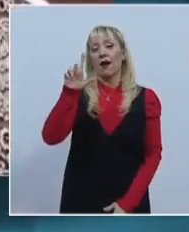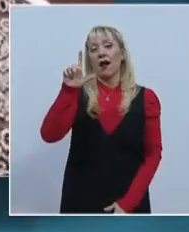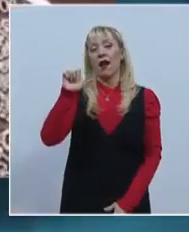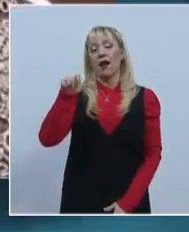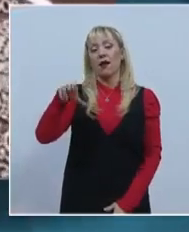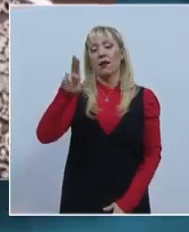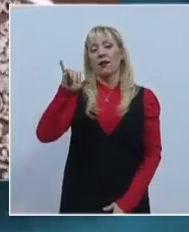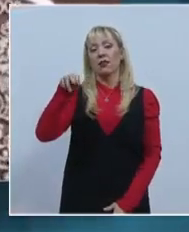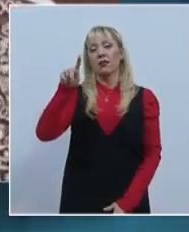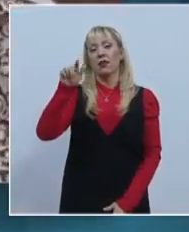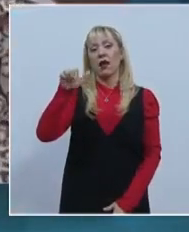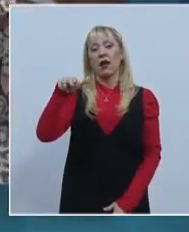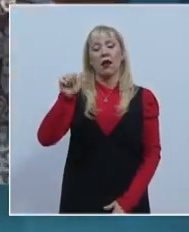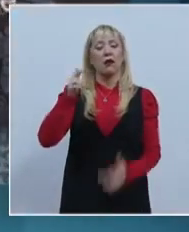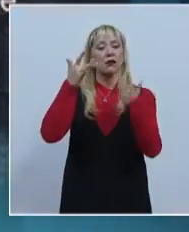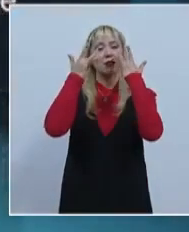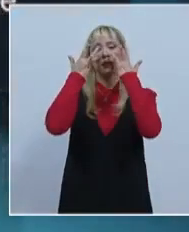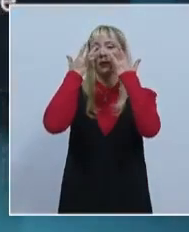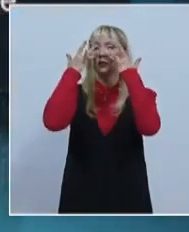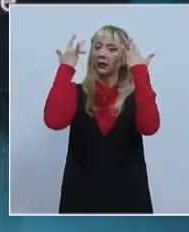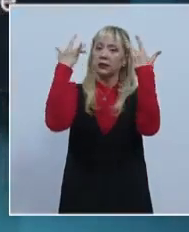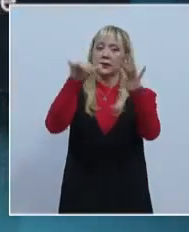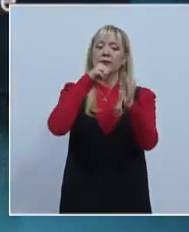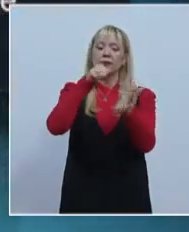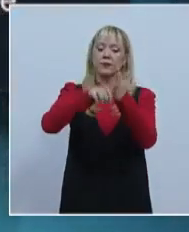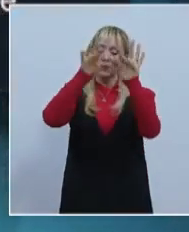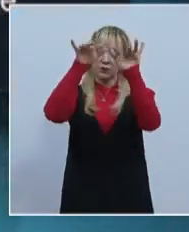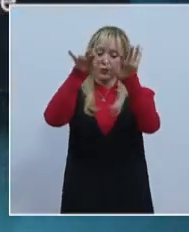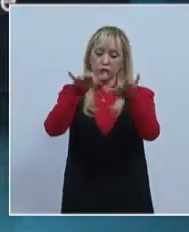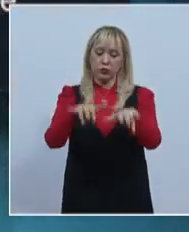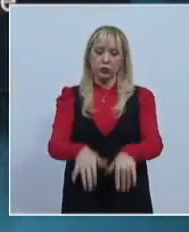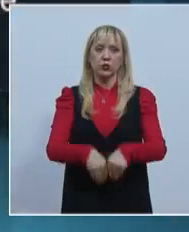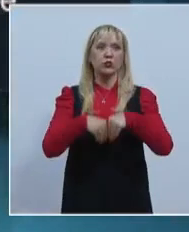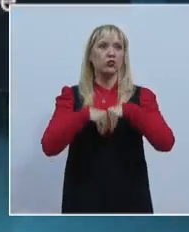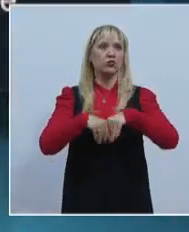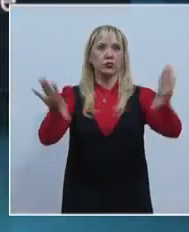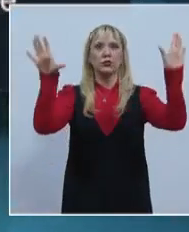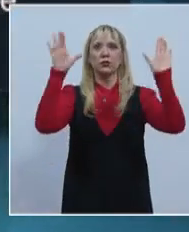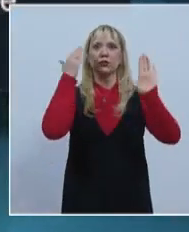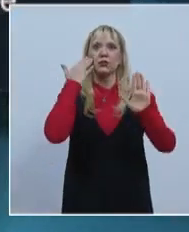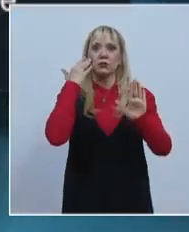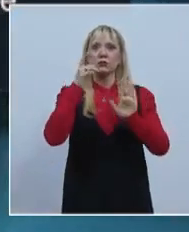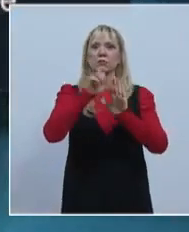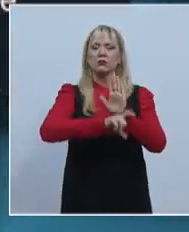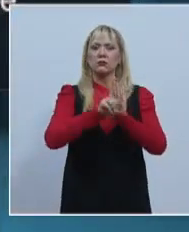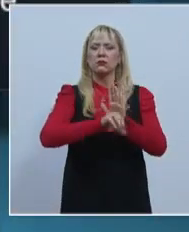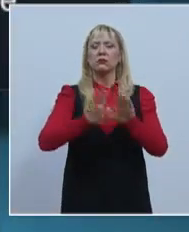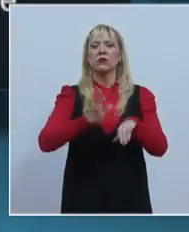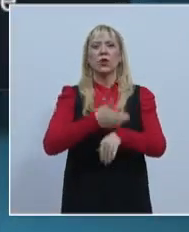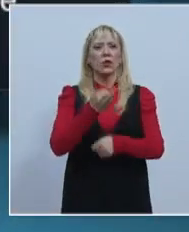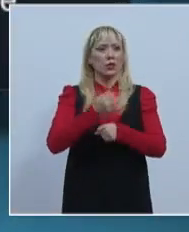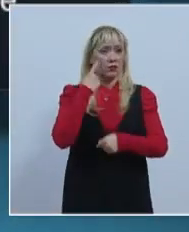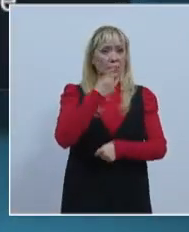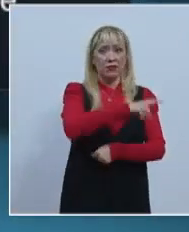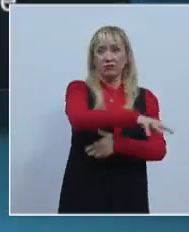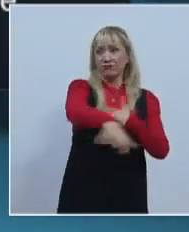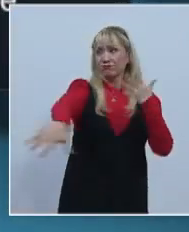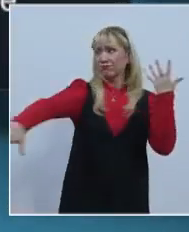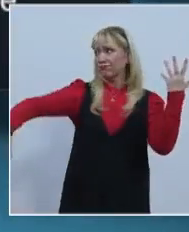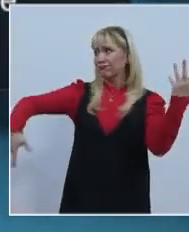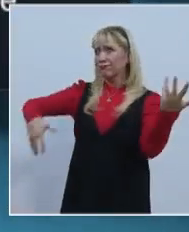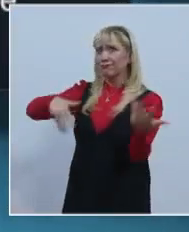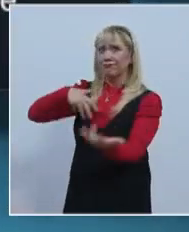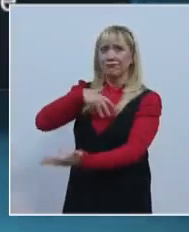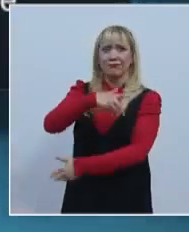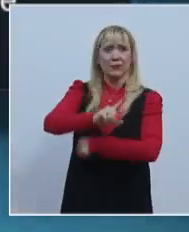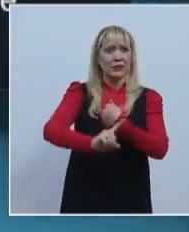renuncia al cargo. En una carta que publicó en redes sociales, señaló que en virtud de los contextos actuales y los retos que